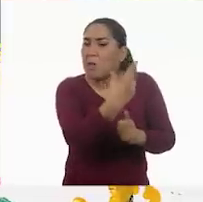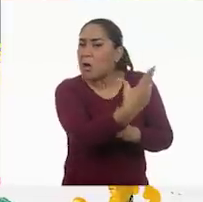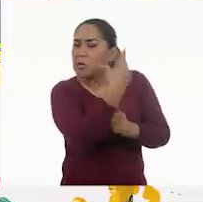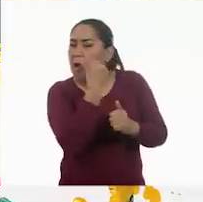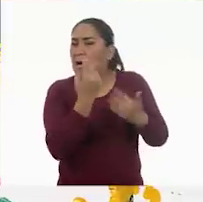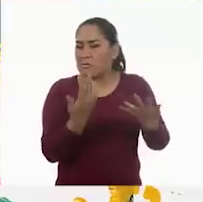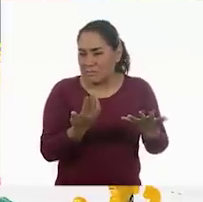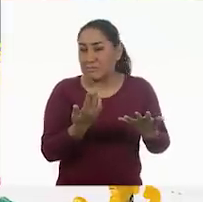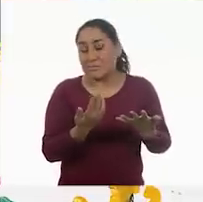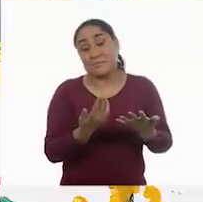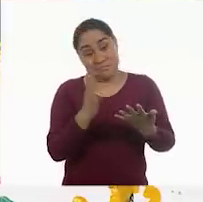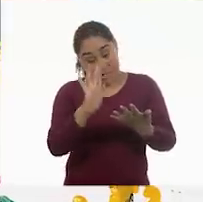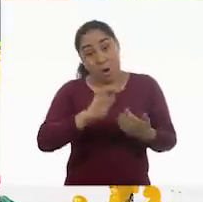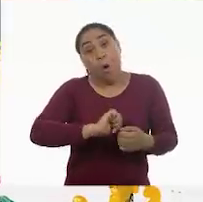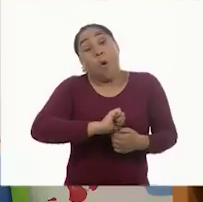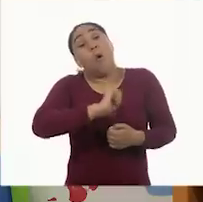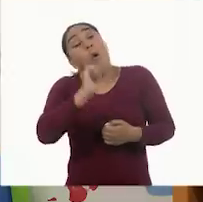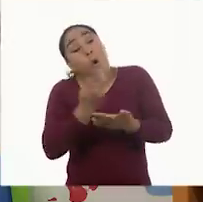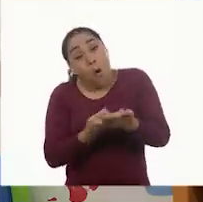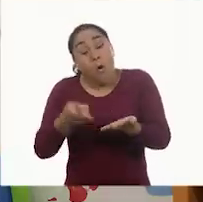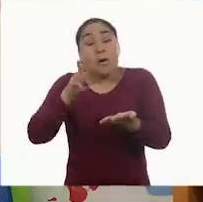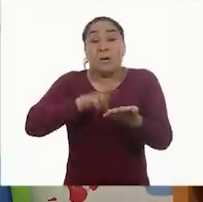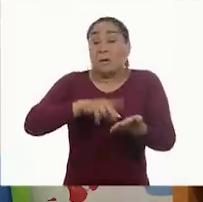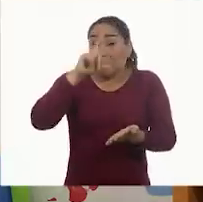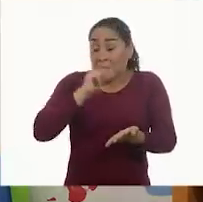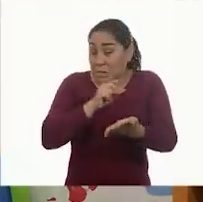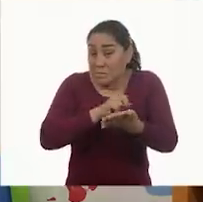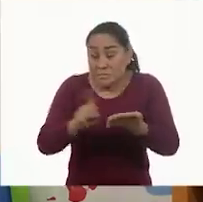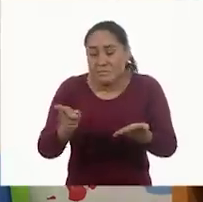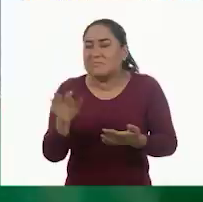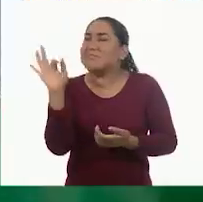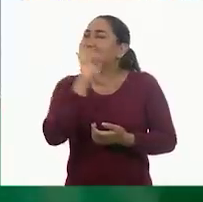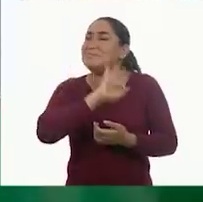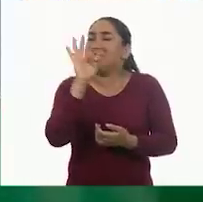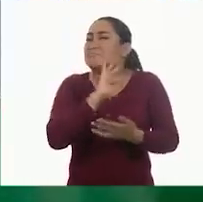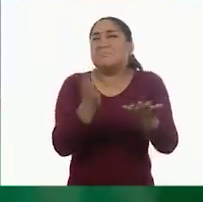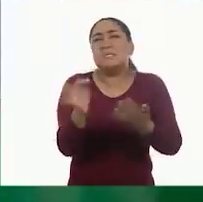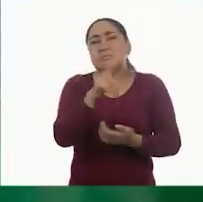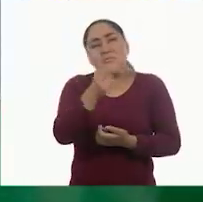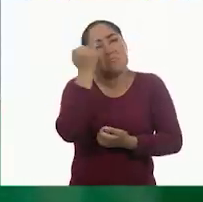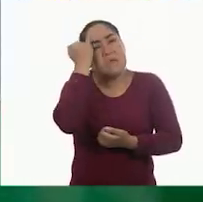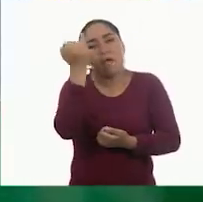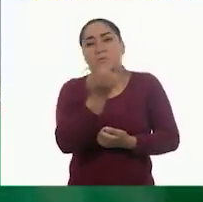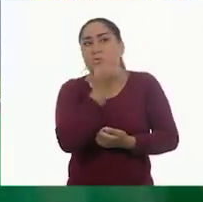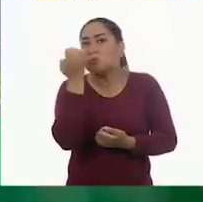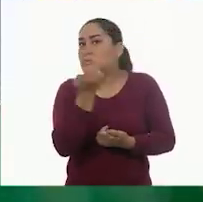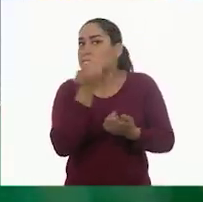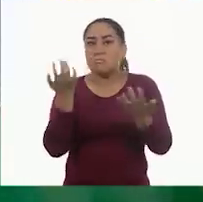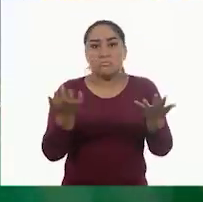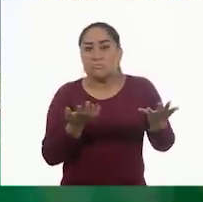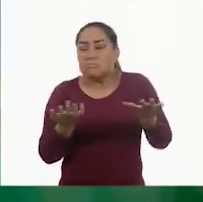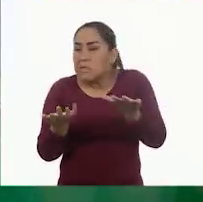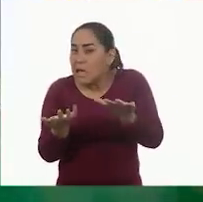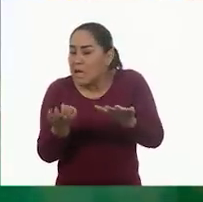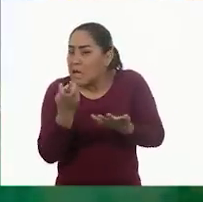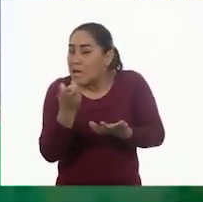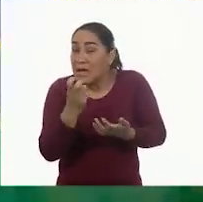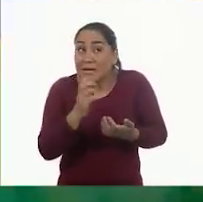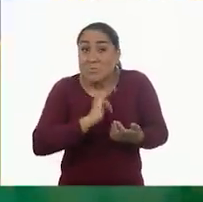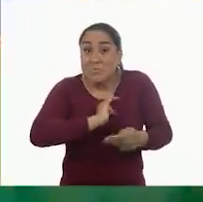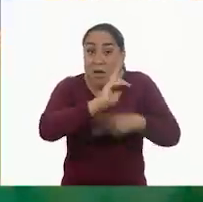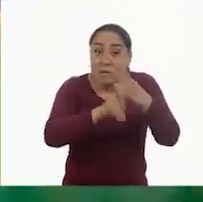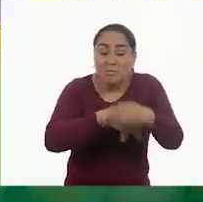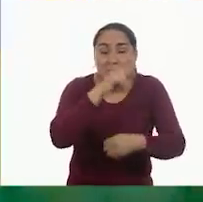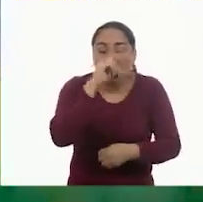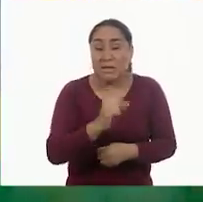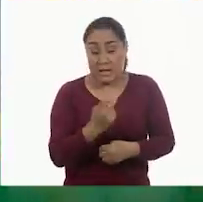todavía más, ¿se puede vulnerar ese derecho? Imagínense si no hubiera escuela. Pues entonces ya ni siquiera habría esa posibilidad y